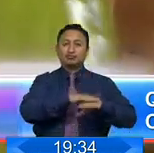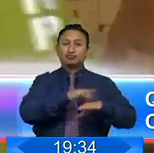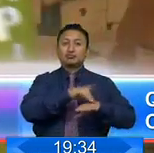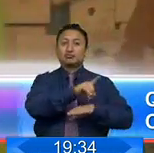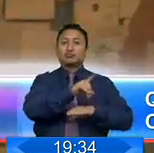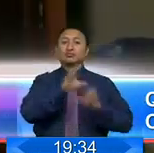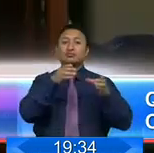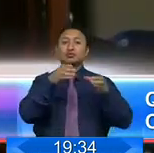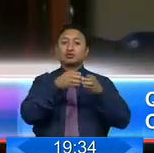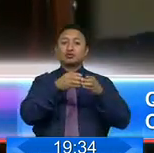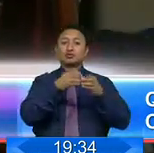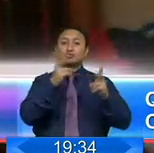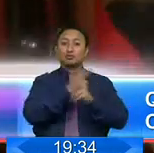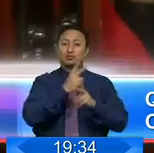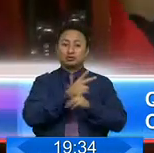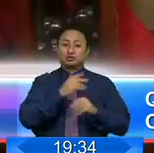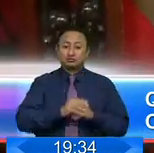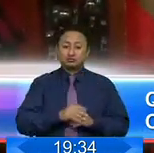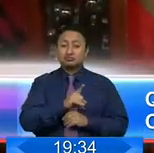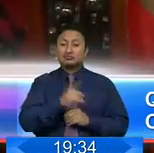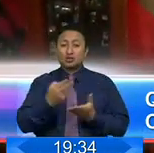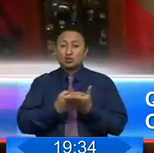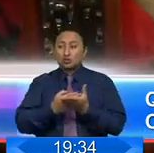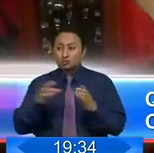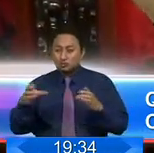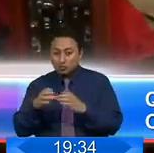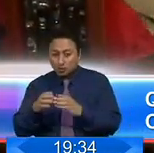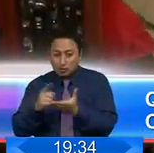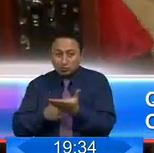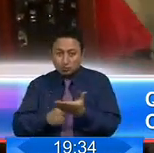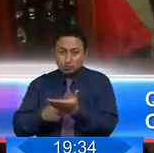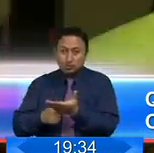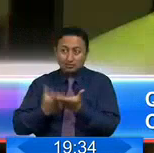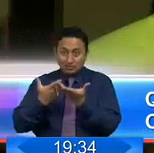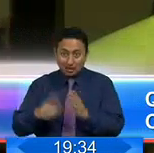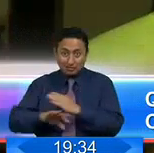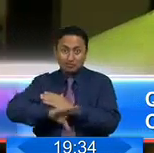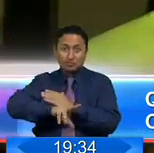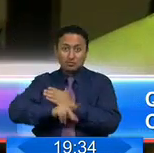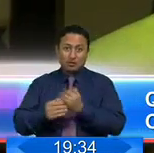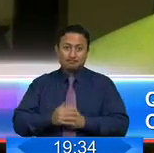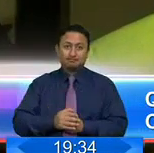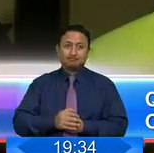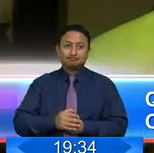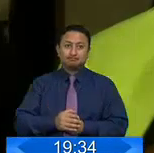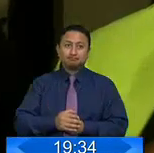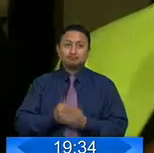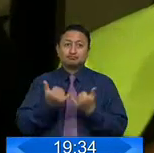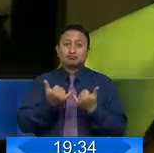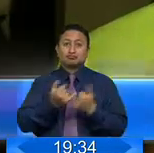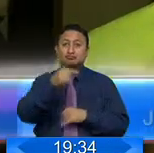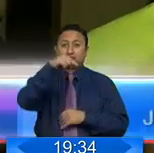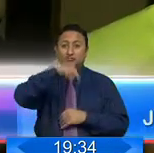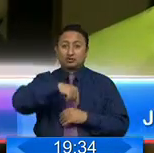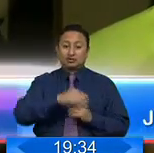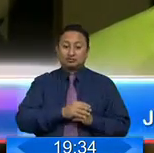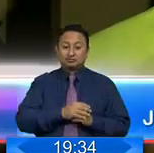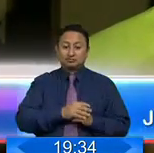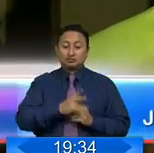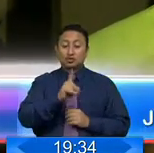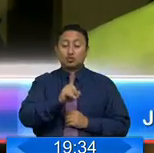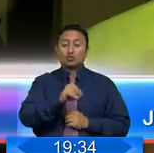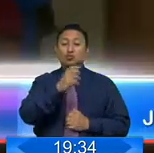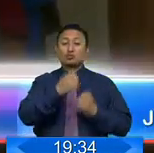asociación ilícita, es decir, se reunían para supuestamente delinquir. De esta manera estamos quitando un problema para la